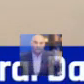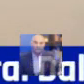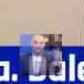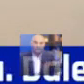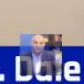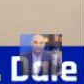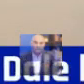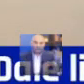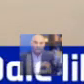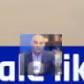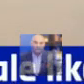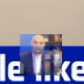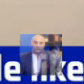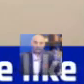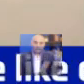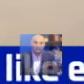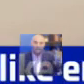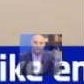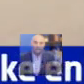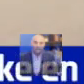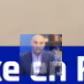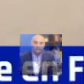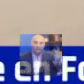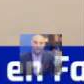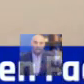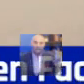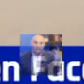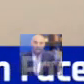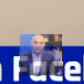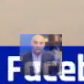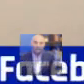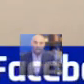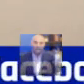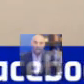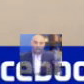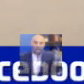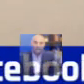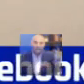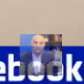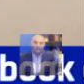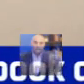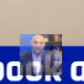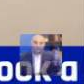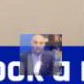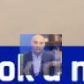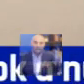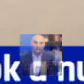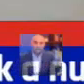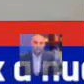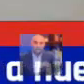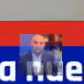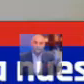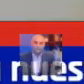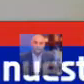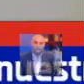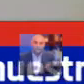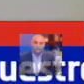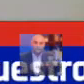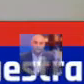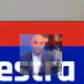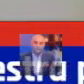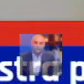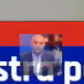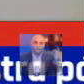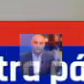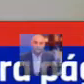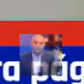las pantallas de Canal 11, solo por mencionar un ejemplo. Te saludo con mucho gusto, Ricardo. Claro que sí, querido